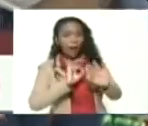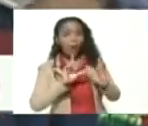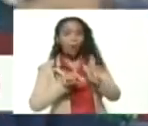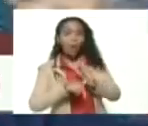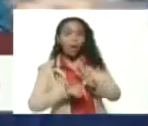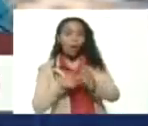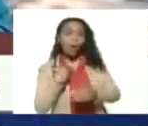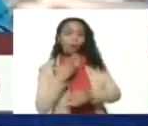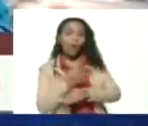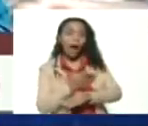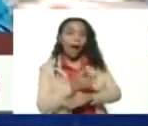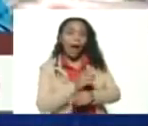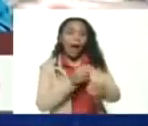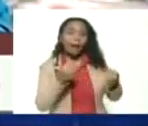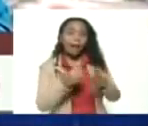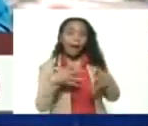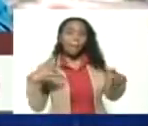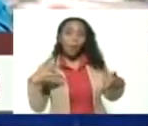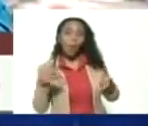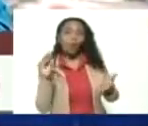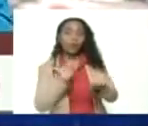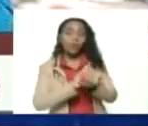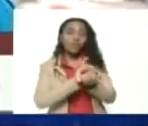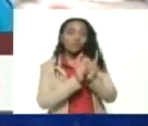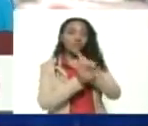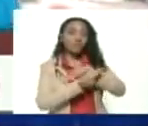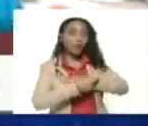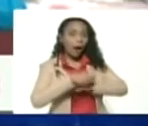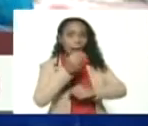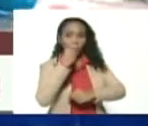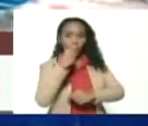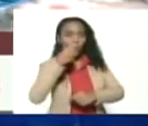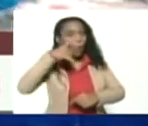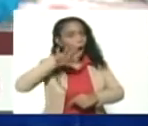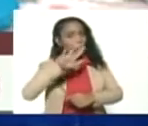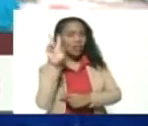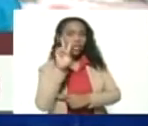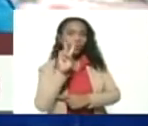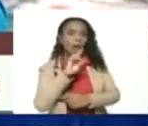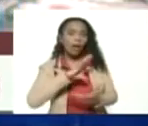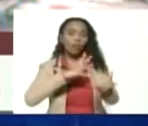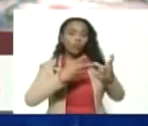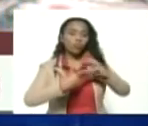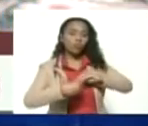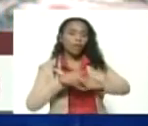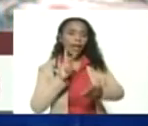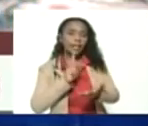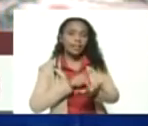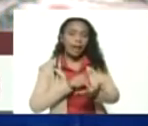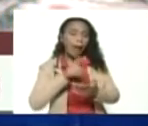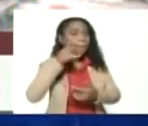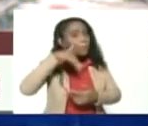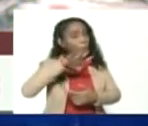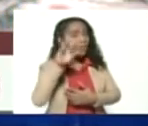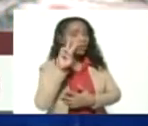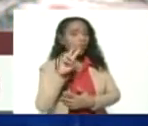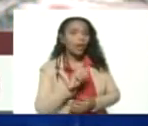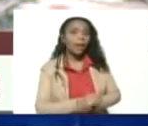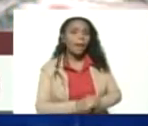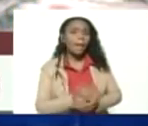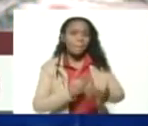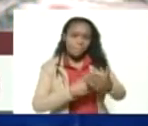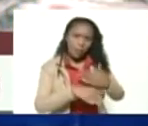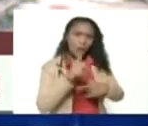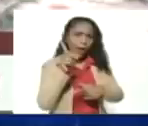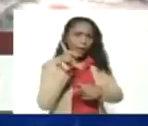va al campo y se transforma en alimento del pueblo de Venezuela, se transforma en los clap que le llega al pueblo de Venezuela. Vamos a pasar